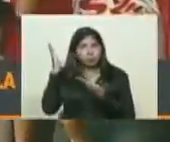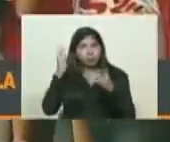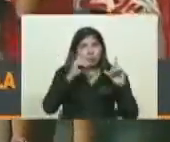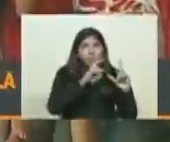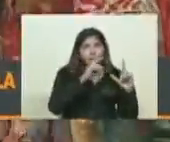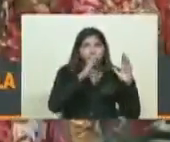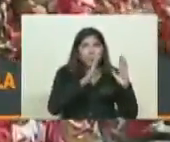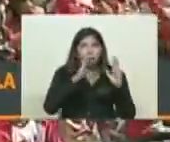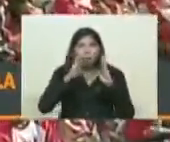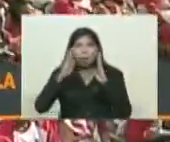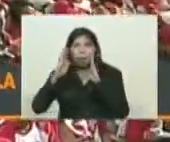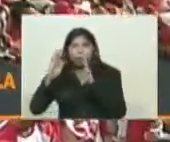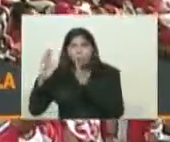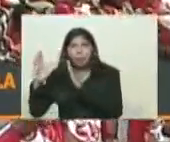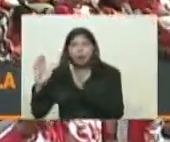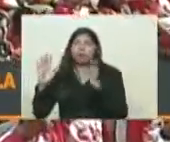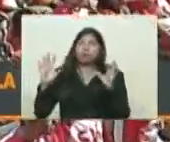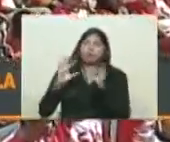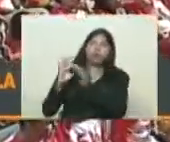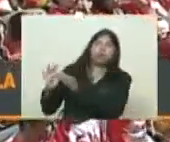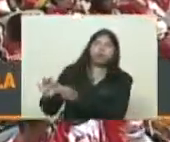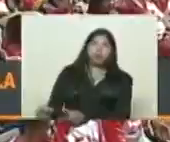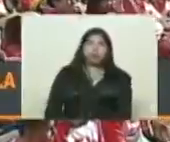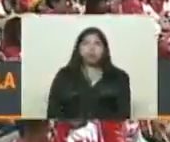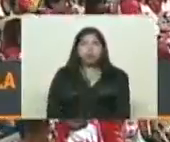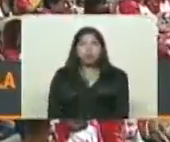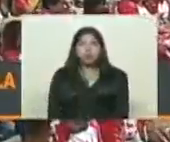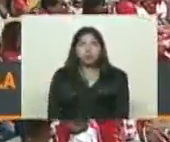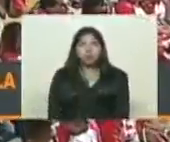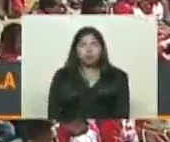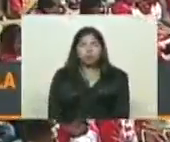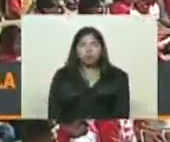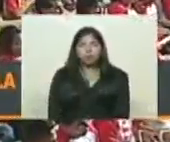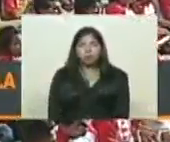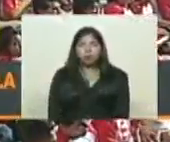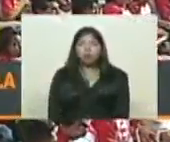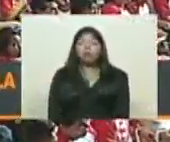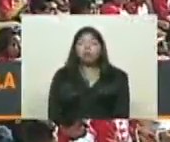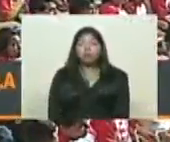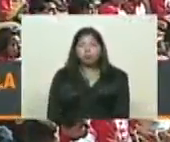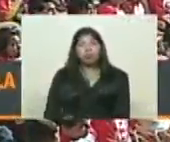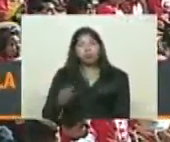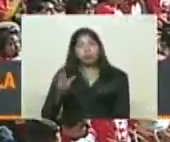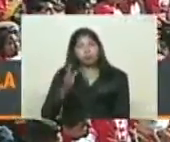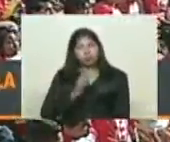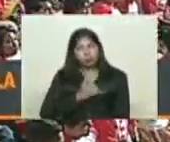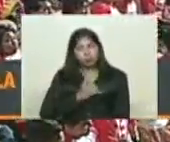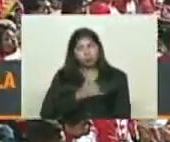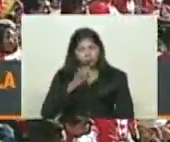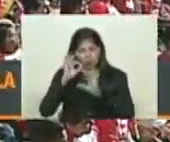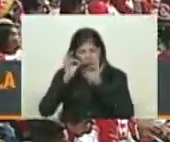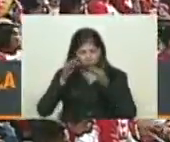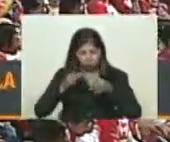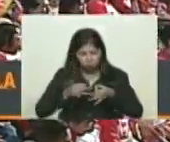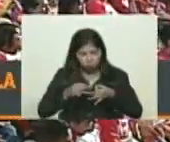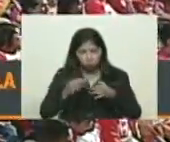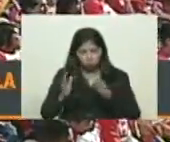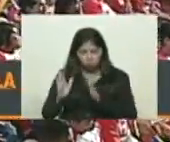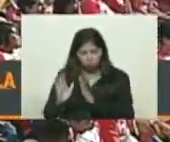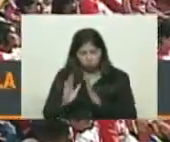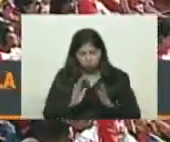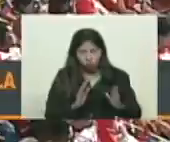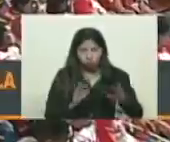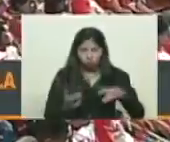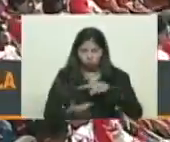Ella hablaba de reorganizarnos, de reinventarnos, repolitizar. Y dentro de esa reorganización, dentro